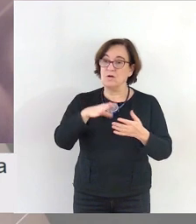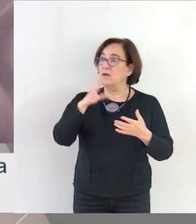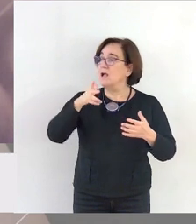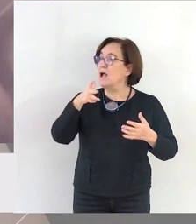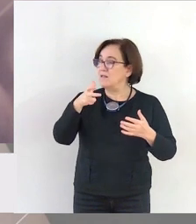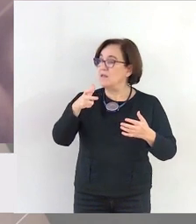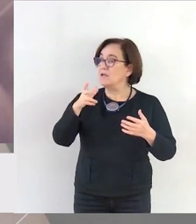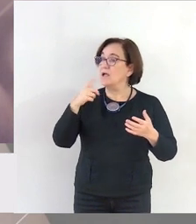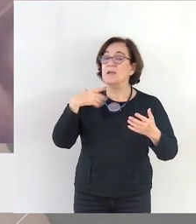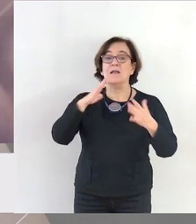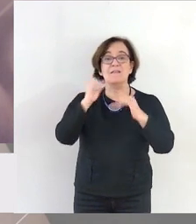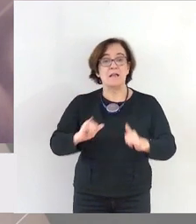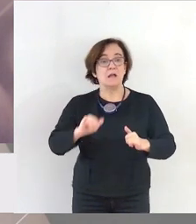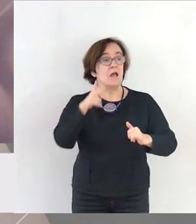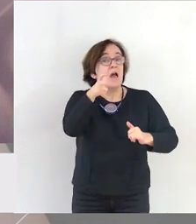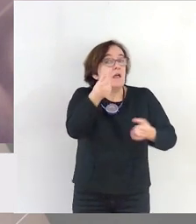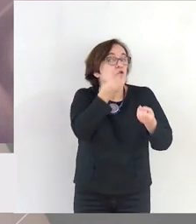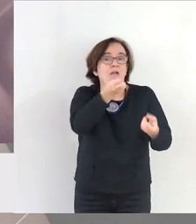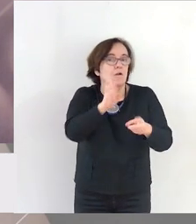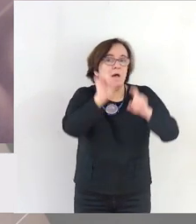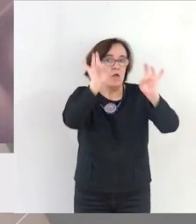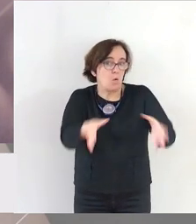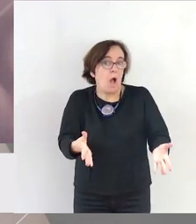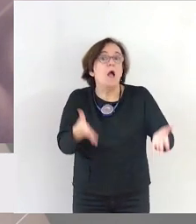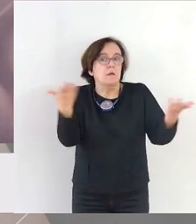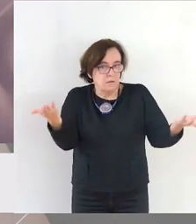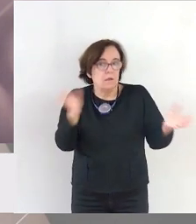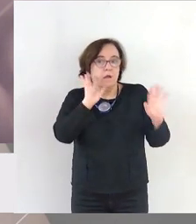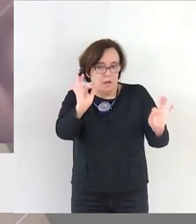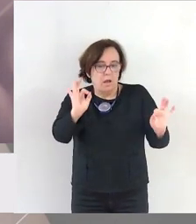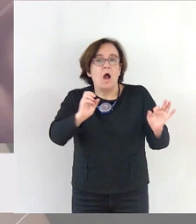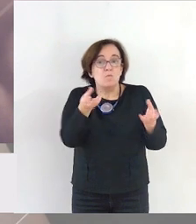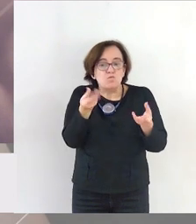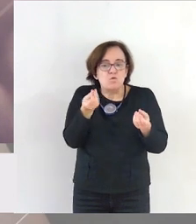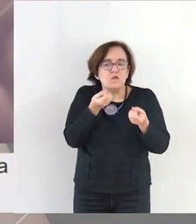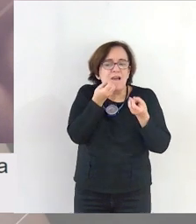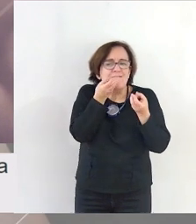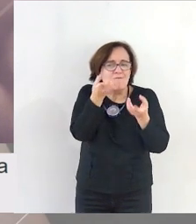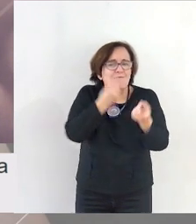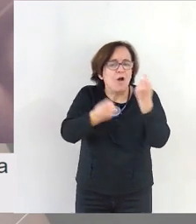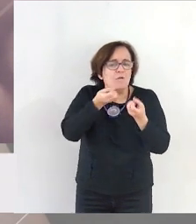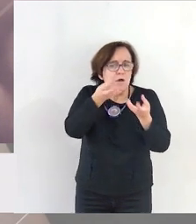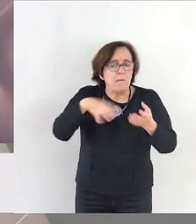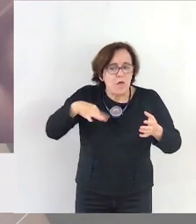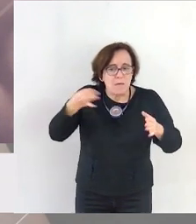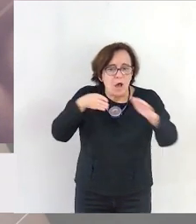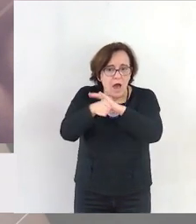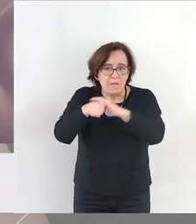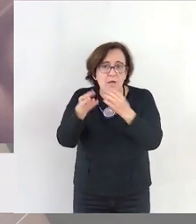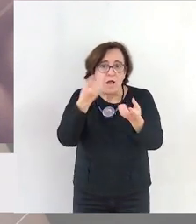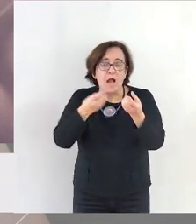derecho a la energía es como el derecho a la información bueno Claro que hay mucha información pero yo tengo que tener acceso a esa